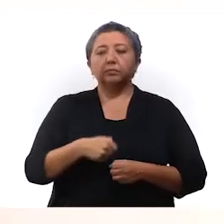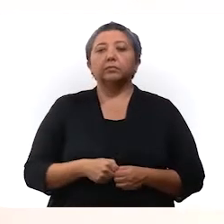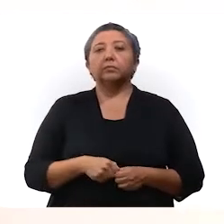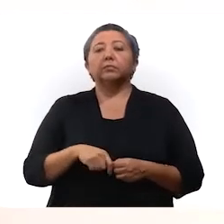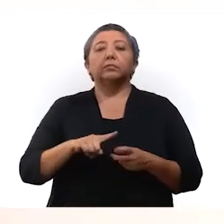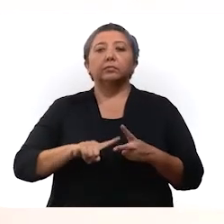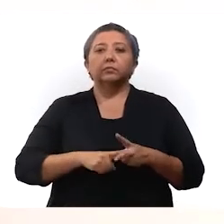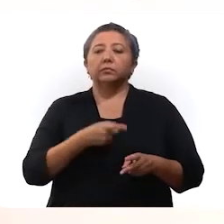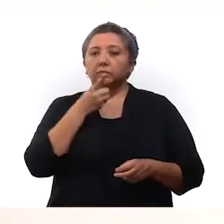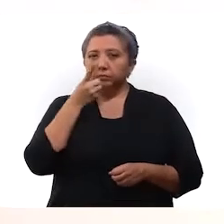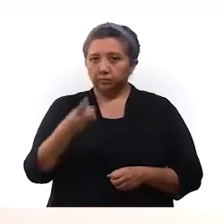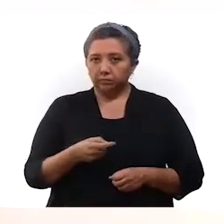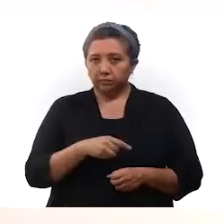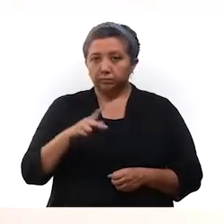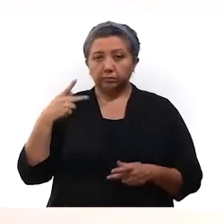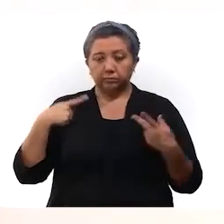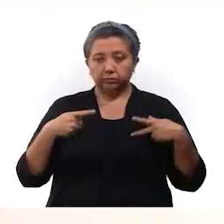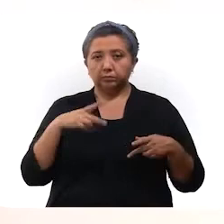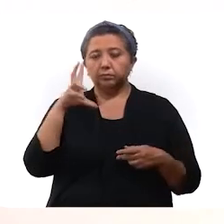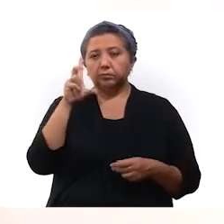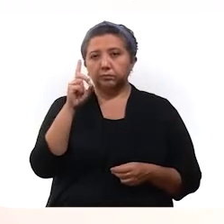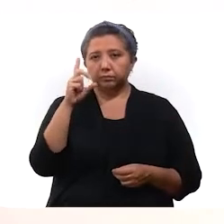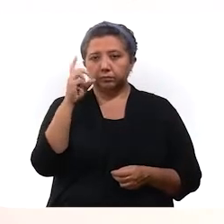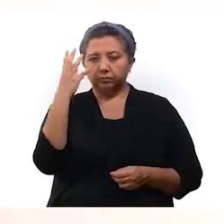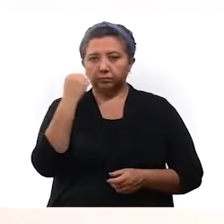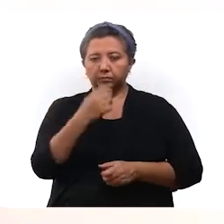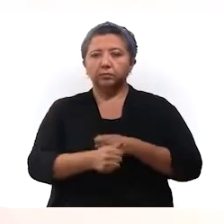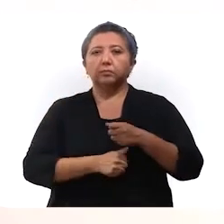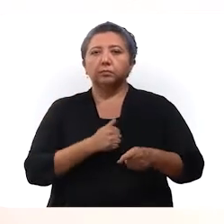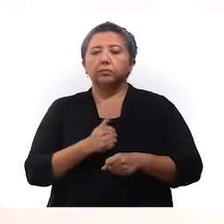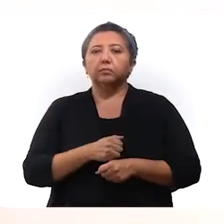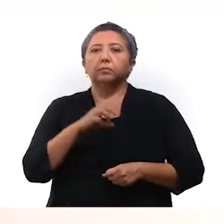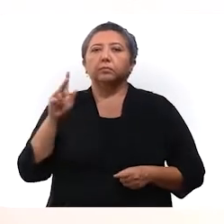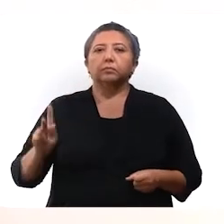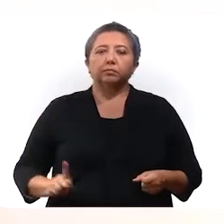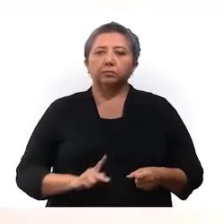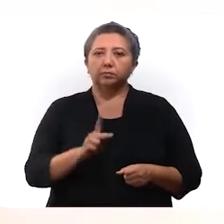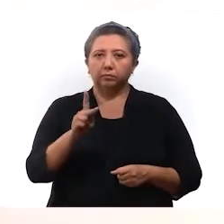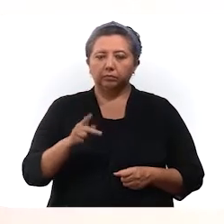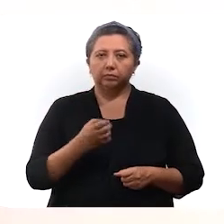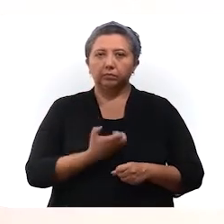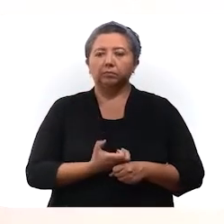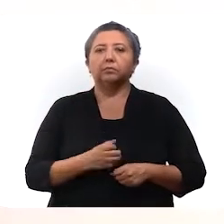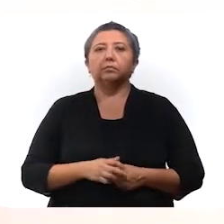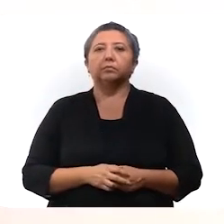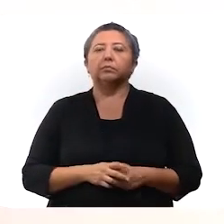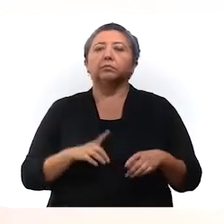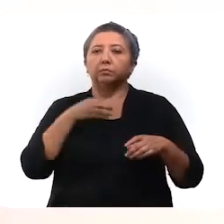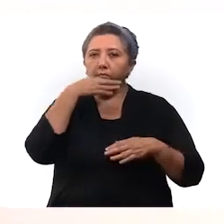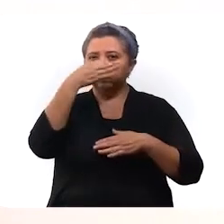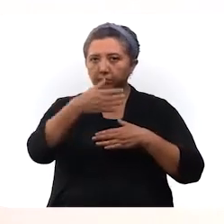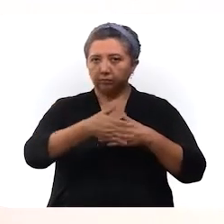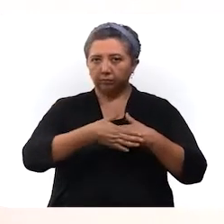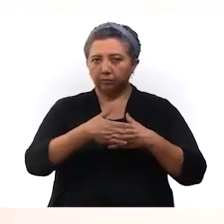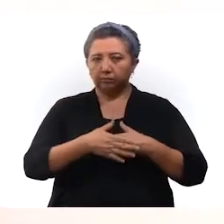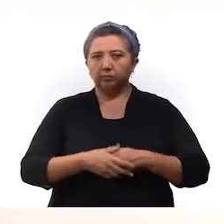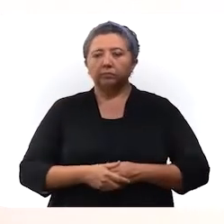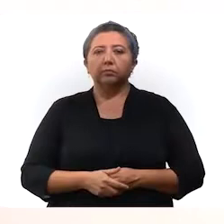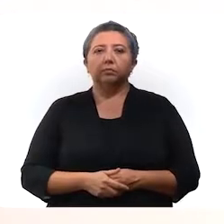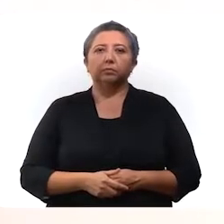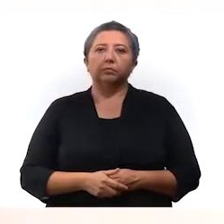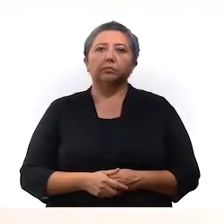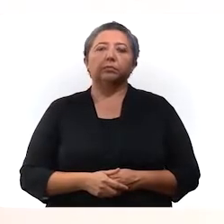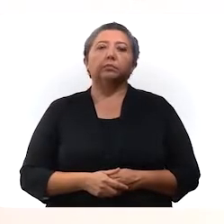coronavirus para iniciar con la aplicación para personas de 30 a 39 años en municipios del interior del estado, que se darán a conocer